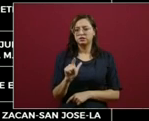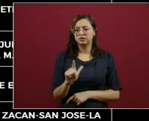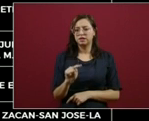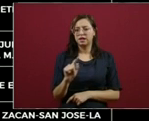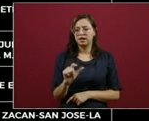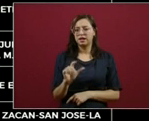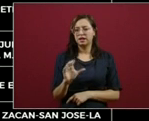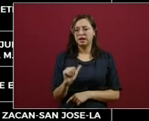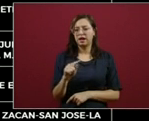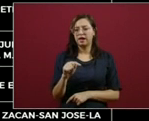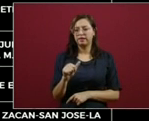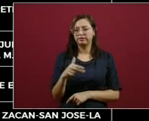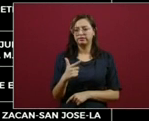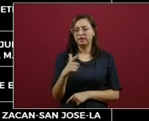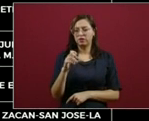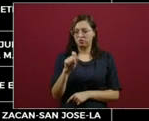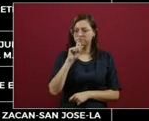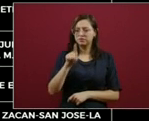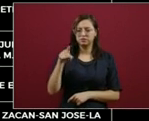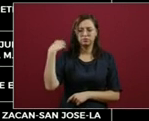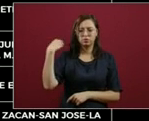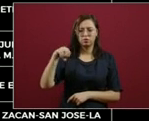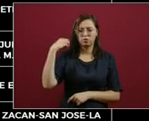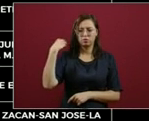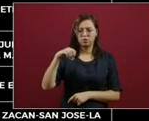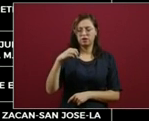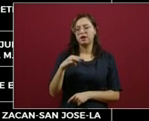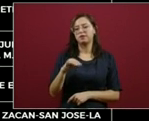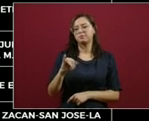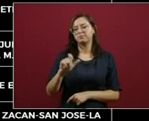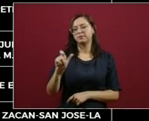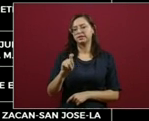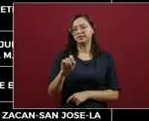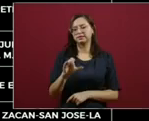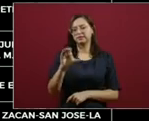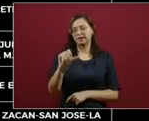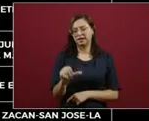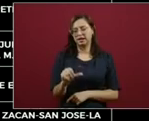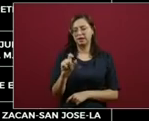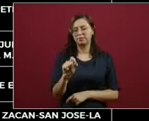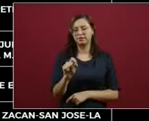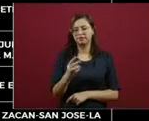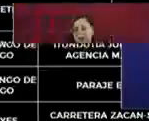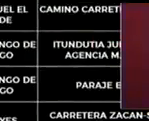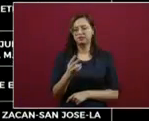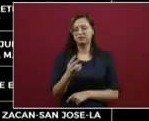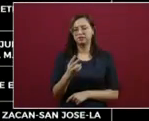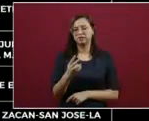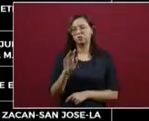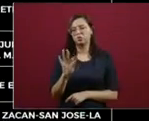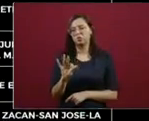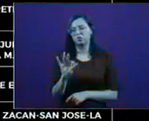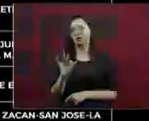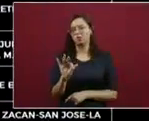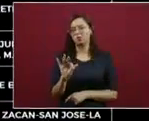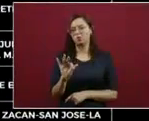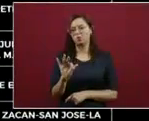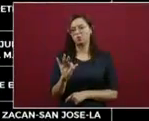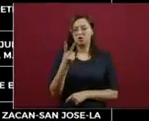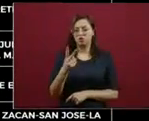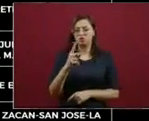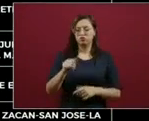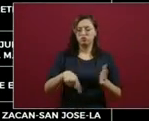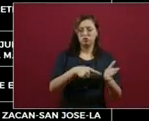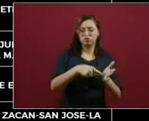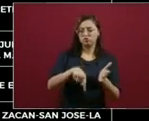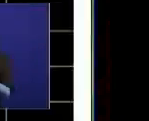Chalcatongo de Hidalgo, Oaxaca, Hidrocarburos de la Mixteca, 23.40. Son dos estaciones de